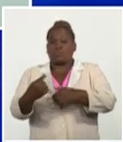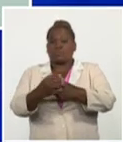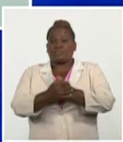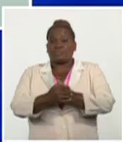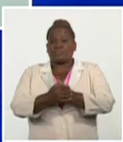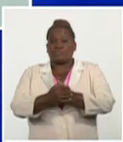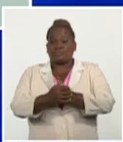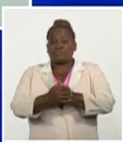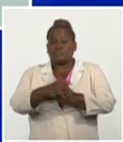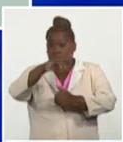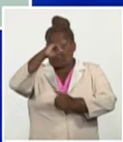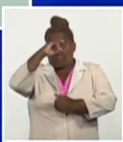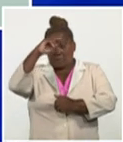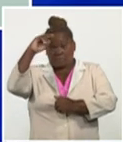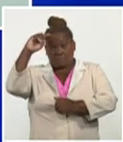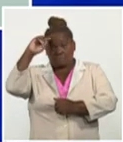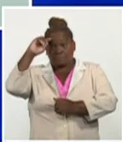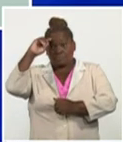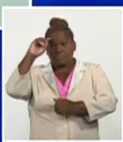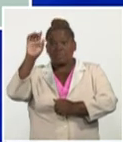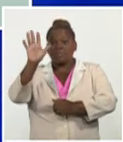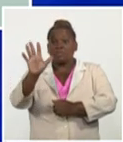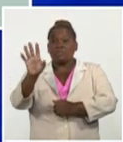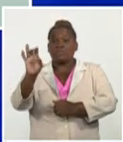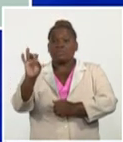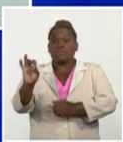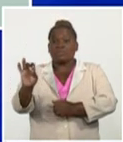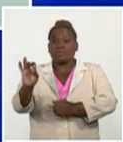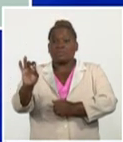Santi Espíritus, con 57 casos ayer,